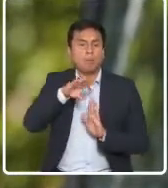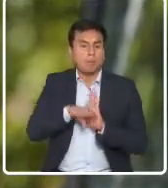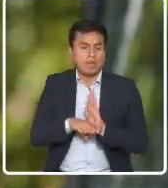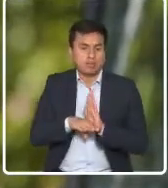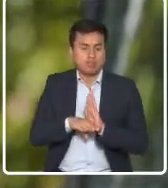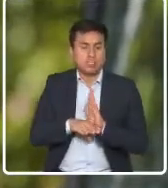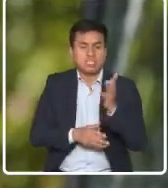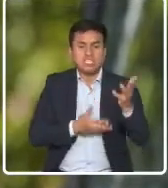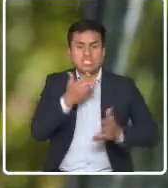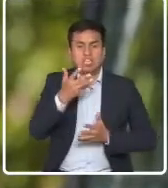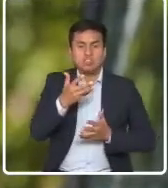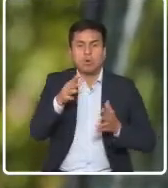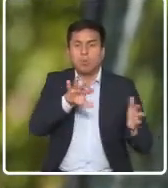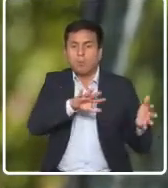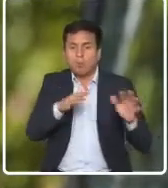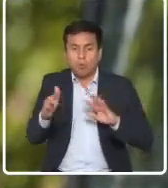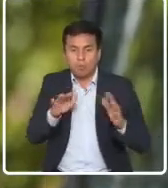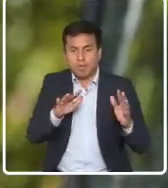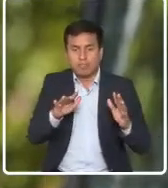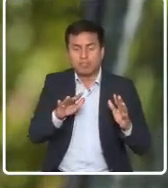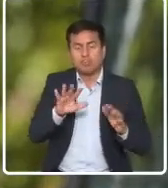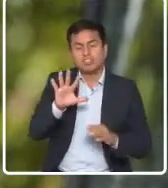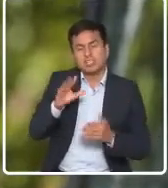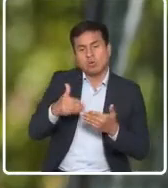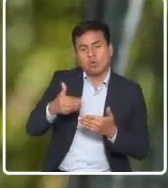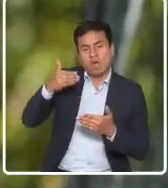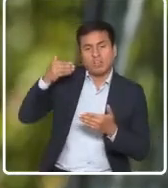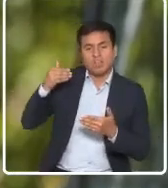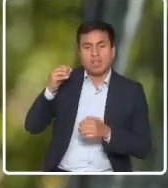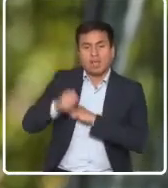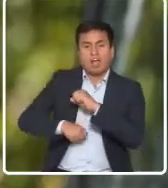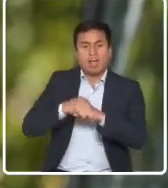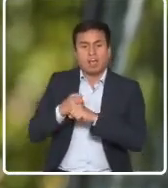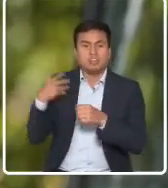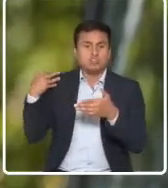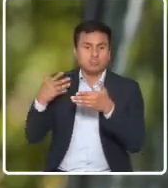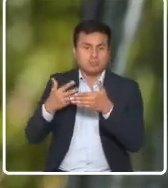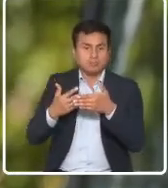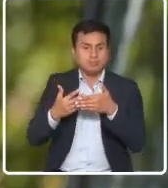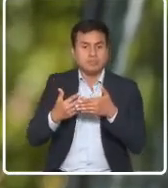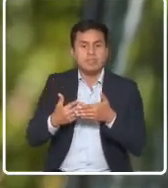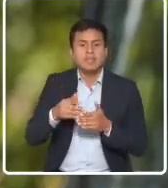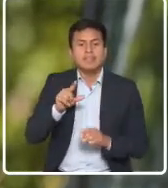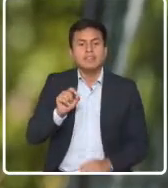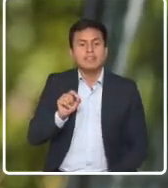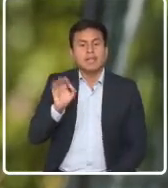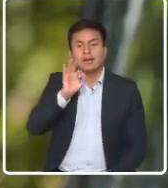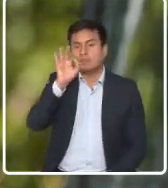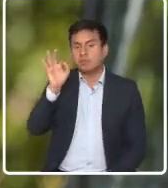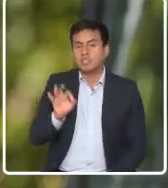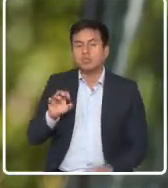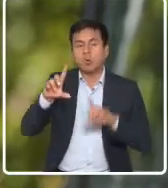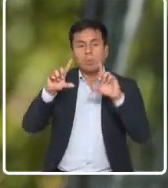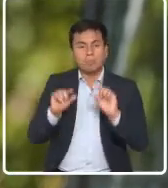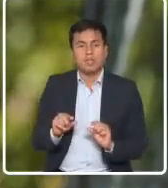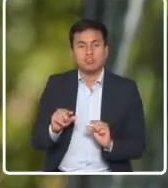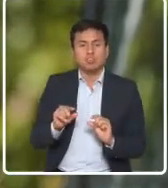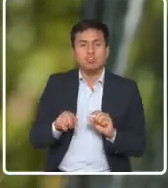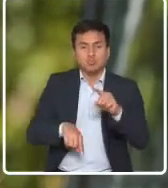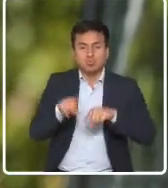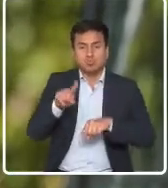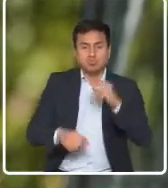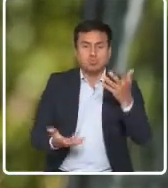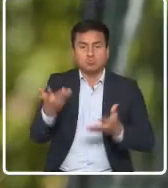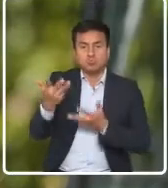menos de incendios que el promedio de los 5 últimos años, y un 70% menos de la